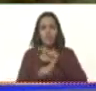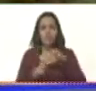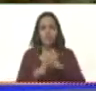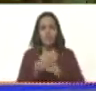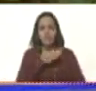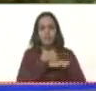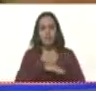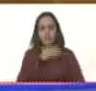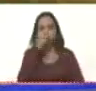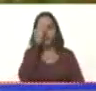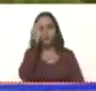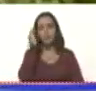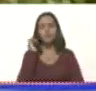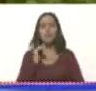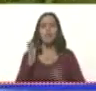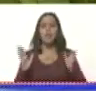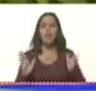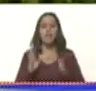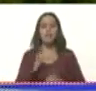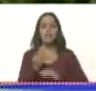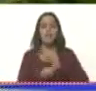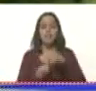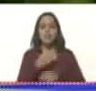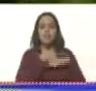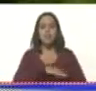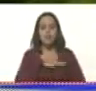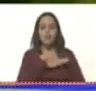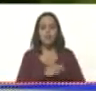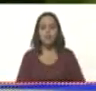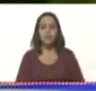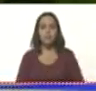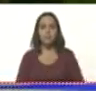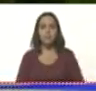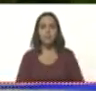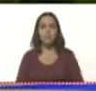gran base de misiones, la madre de las bases.